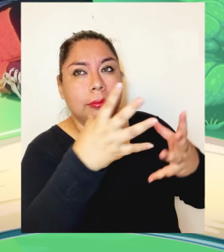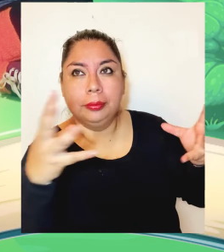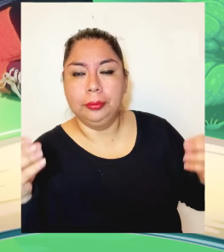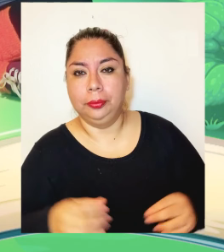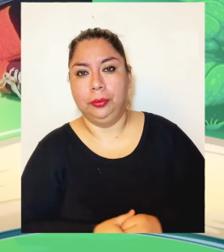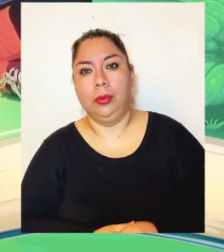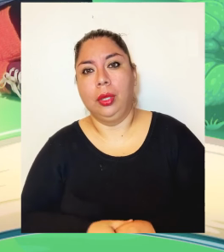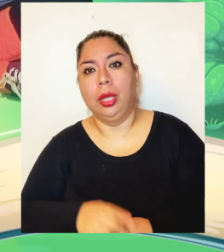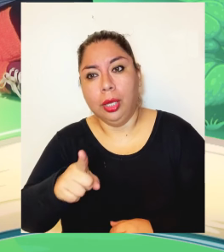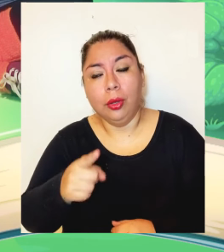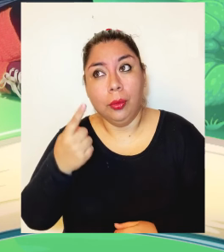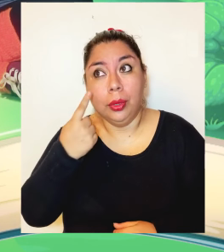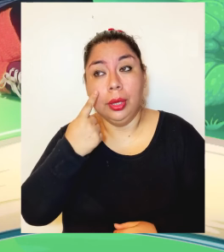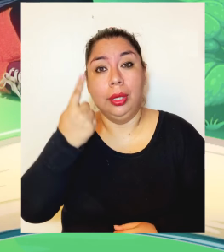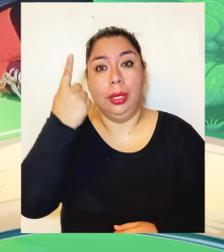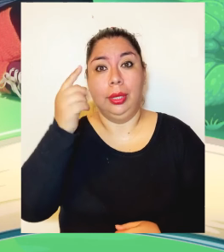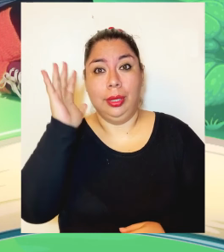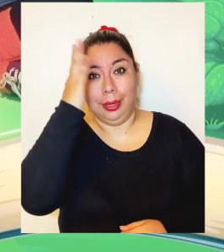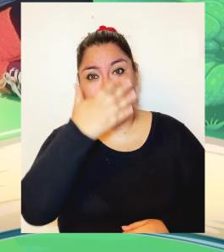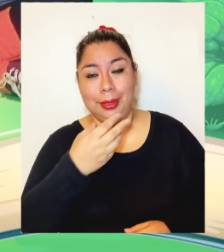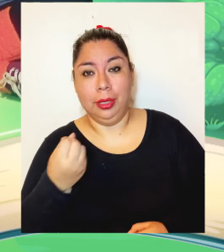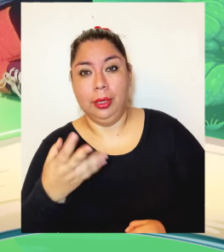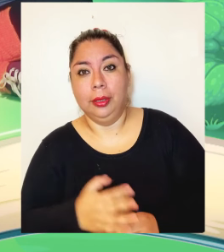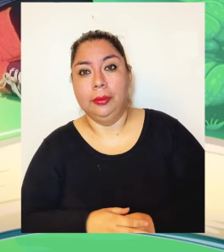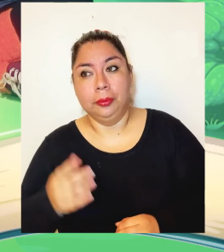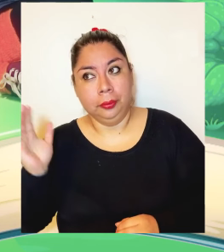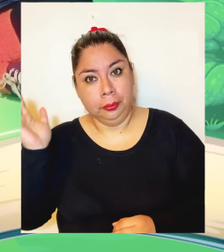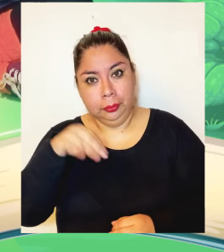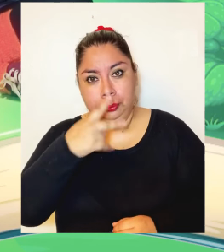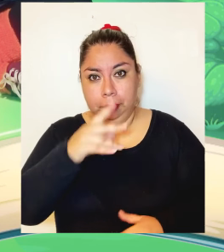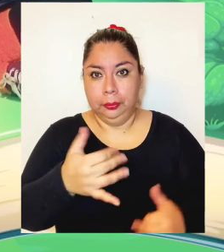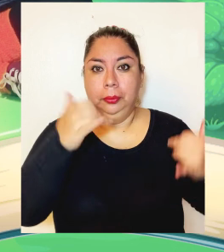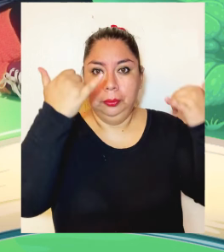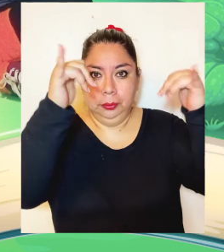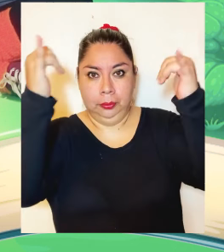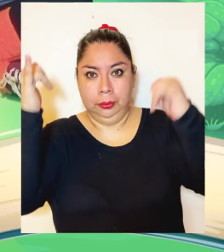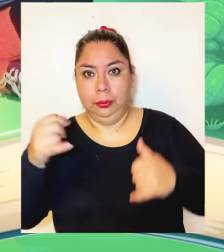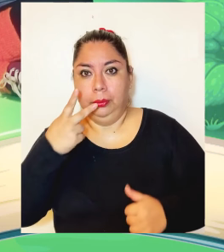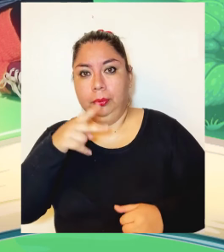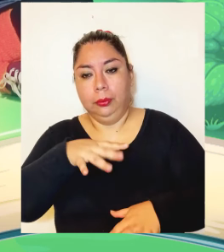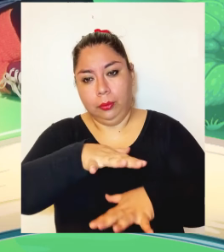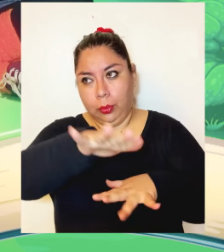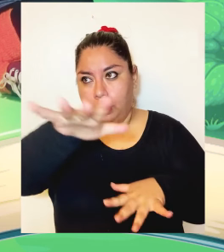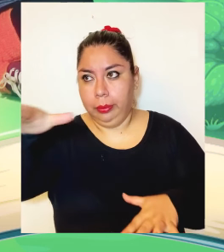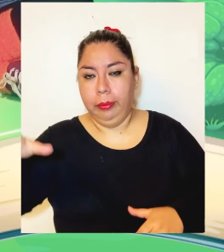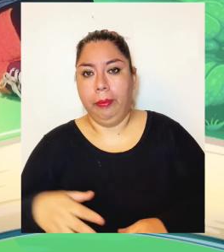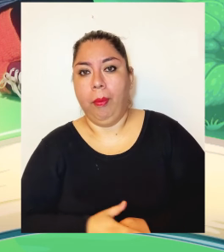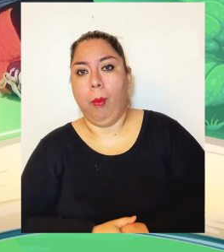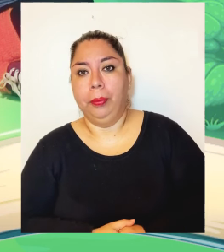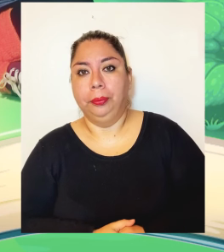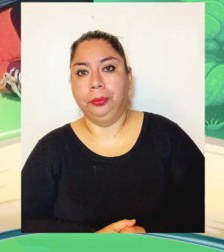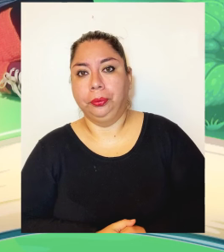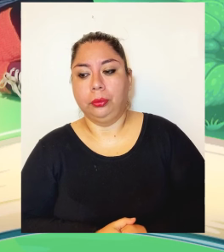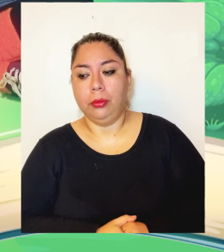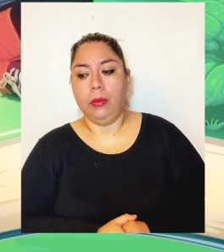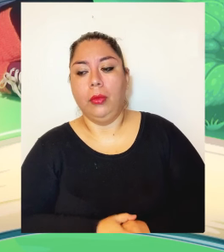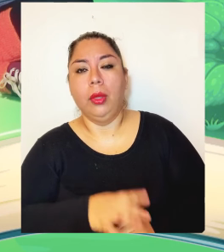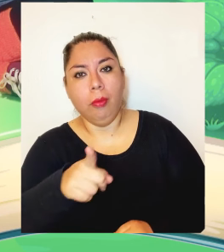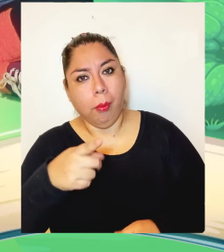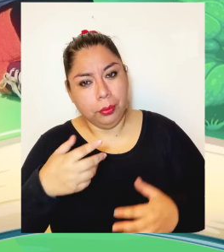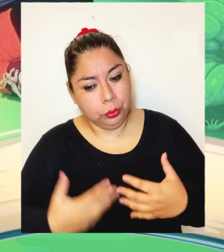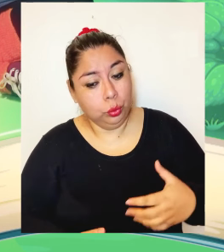día era lindo, salió para dar un paseo por el monte. Con su muñeca grande